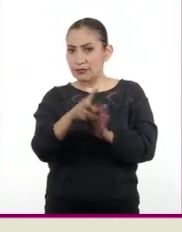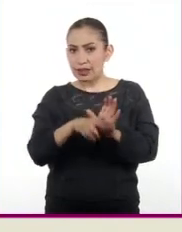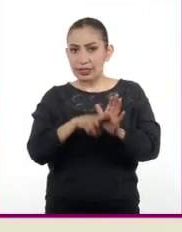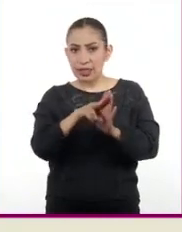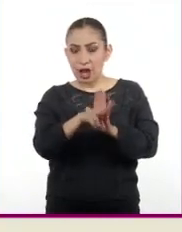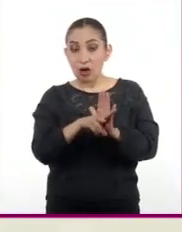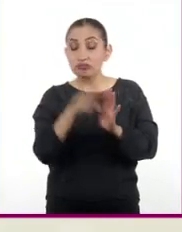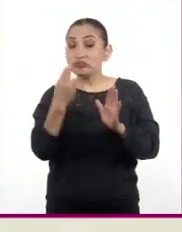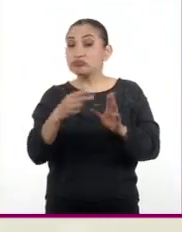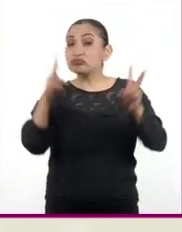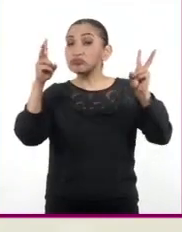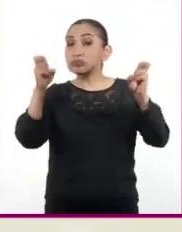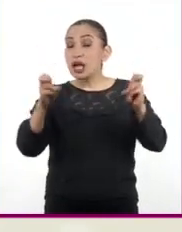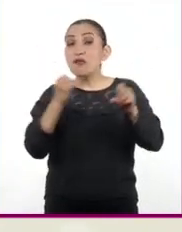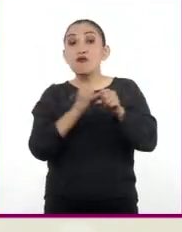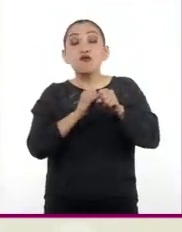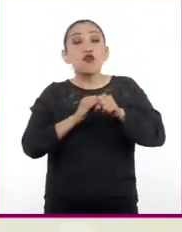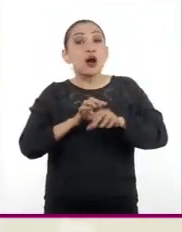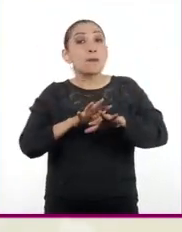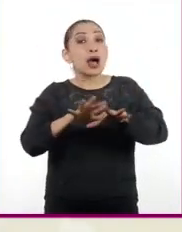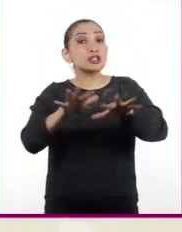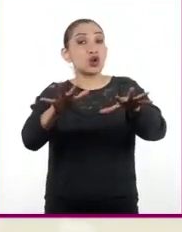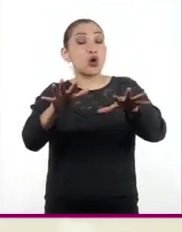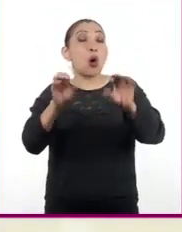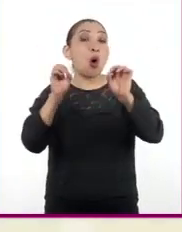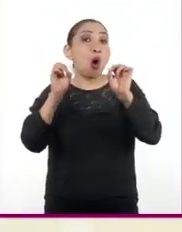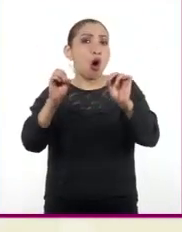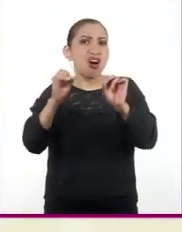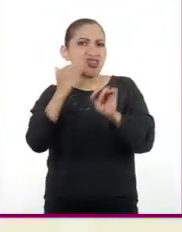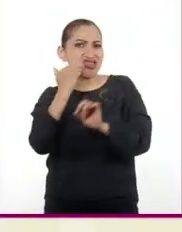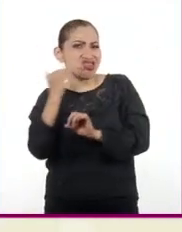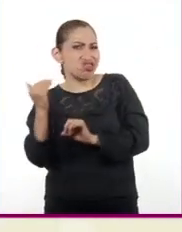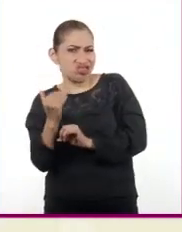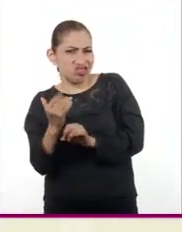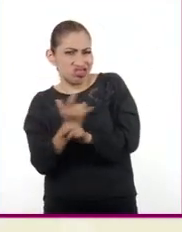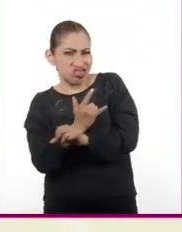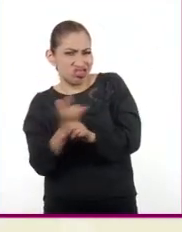video, llamado ¿Información o deformación?